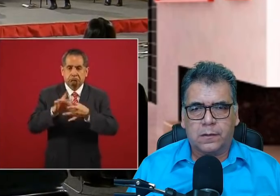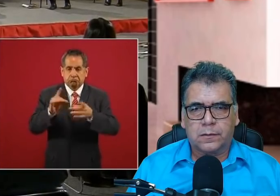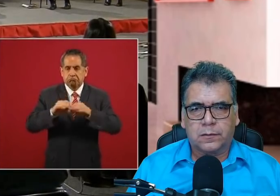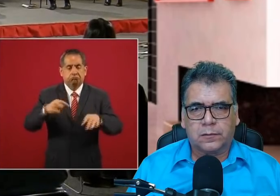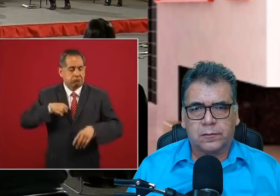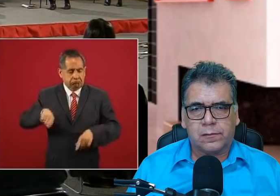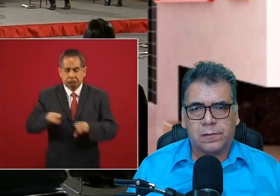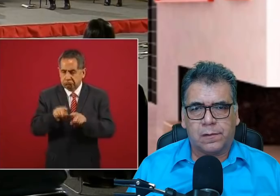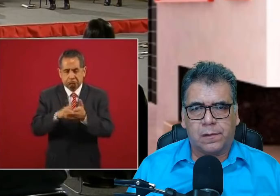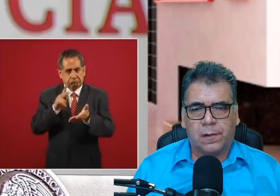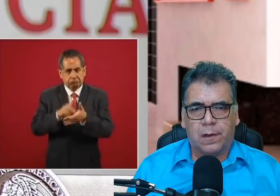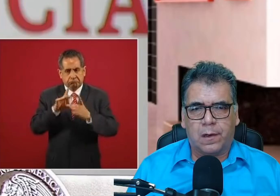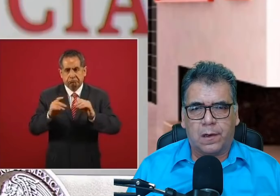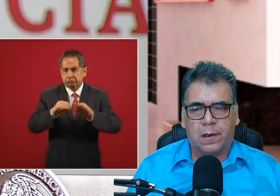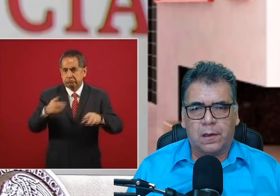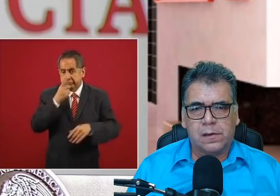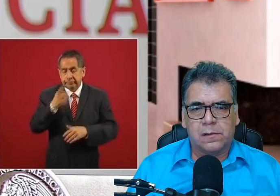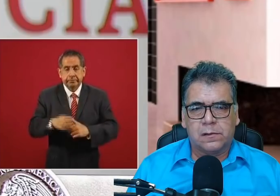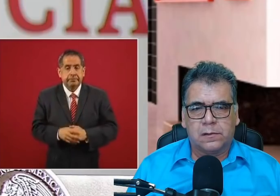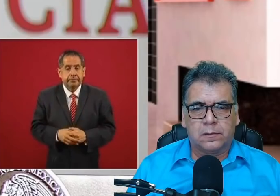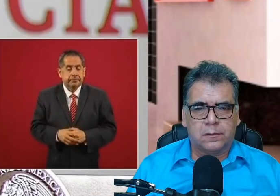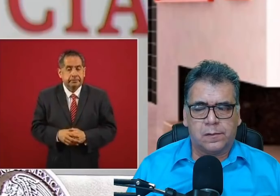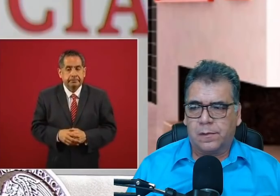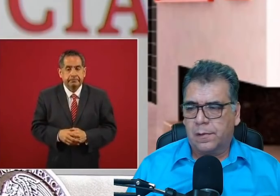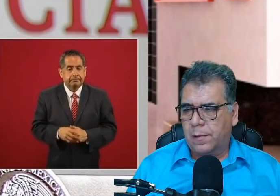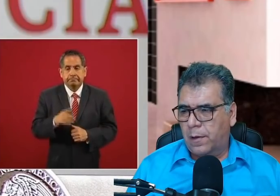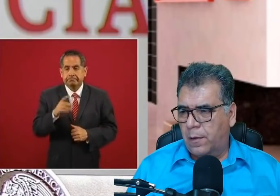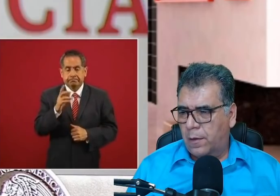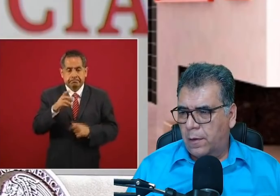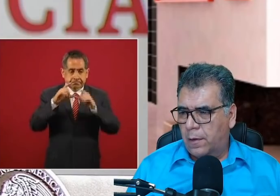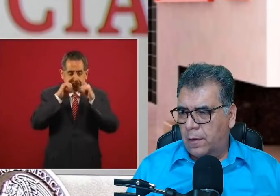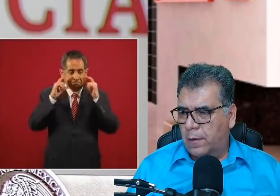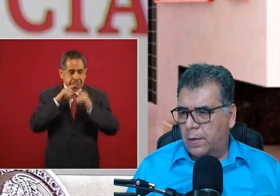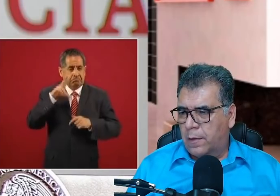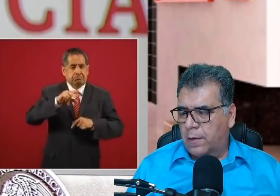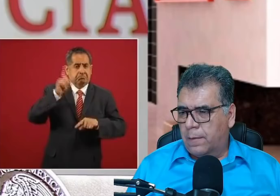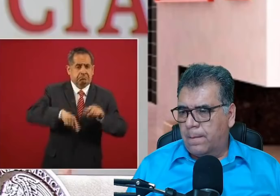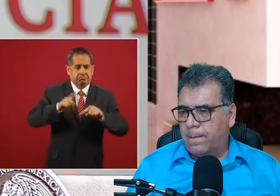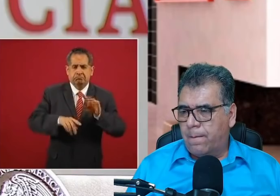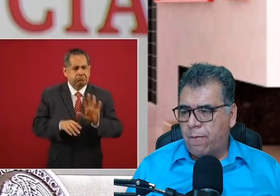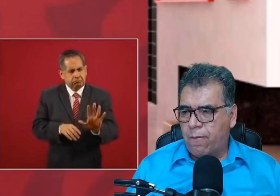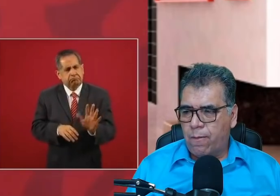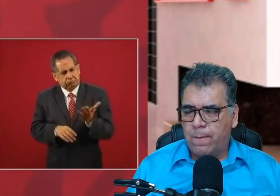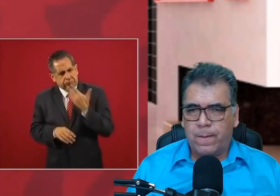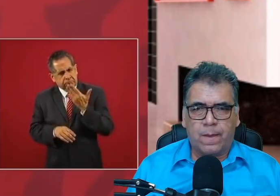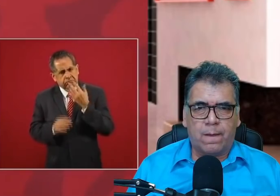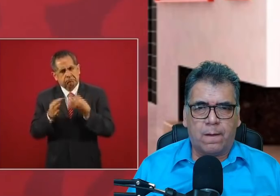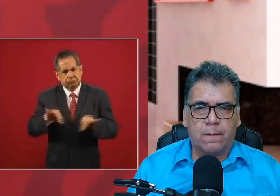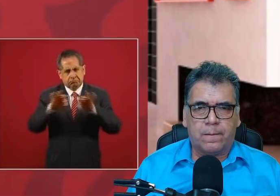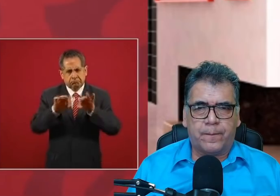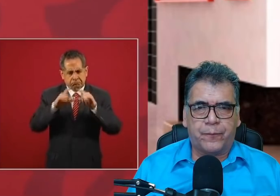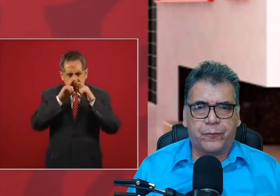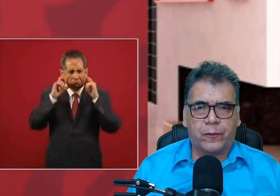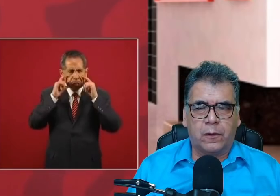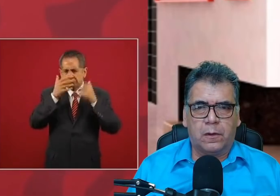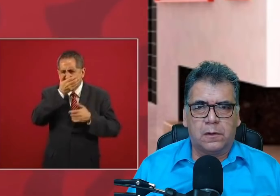hemos dicho nosotros. Entonces, no hay ninguna resistencia al cubrebocas. Es muy importante que en